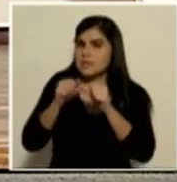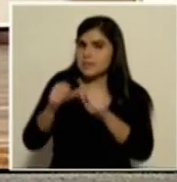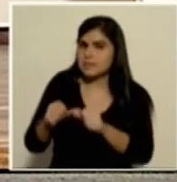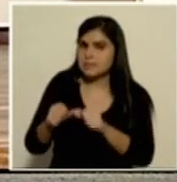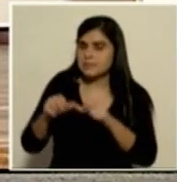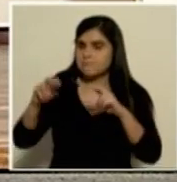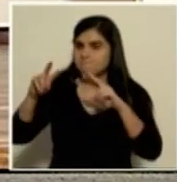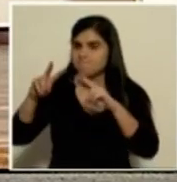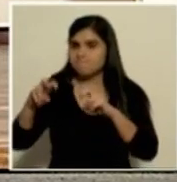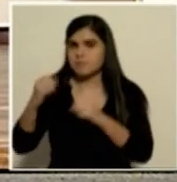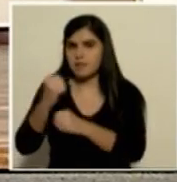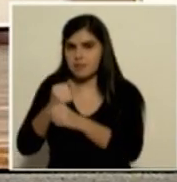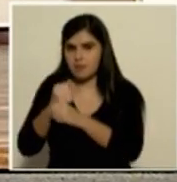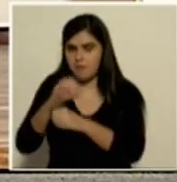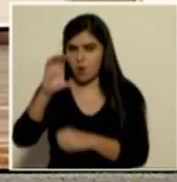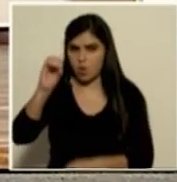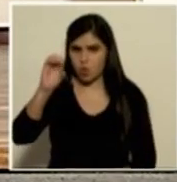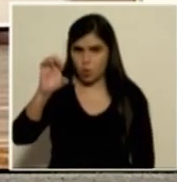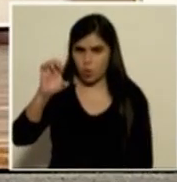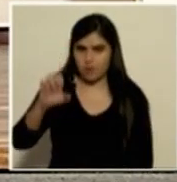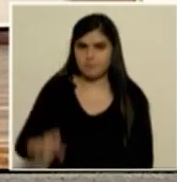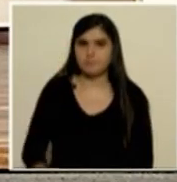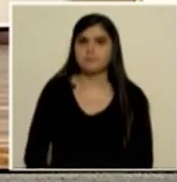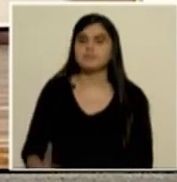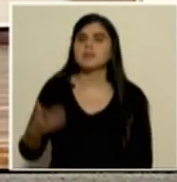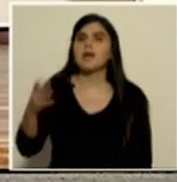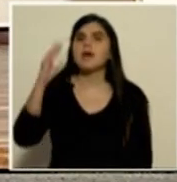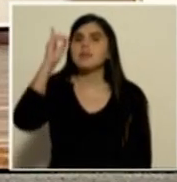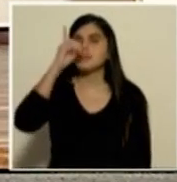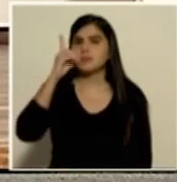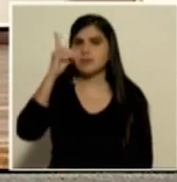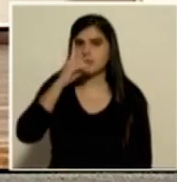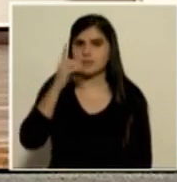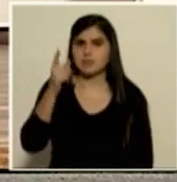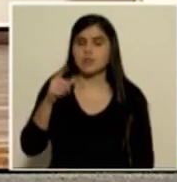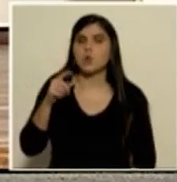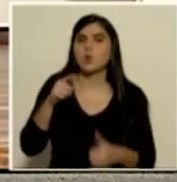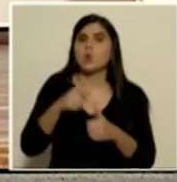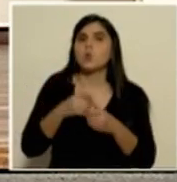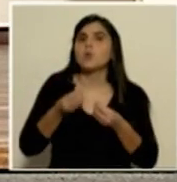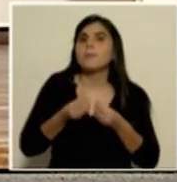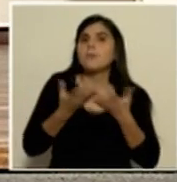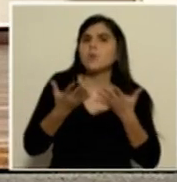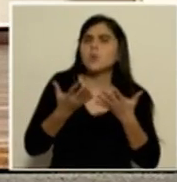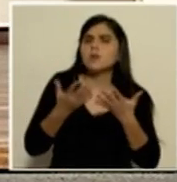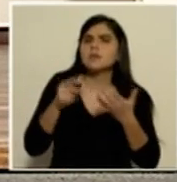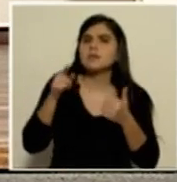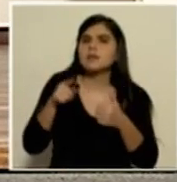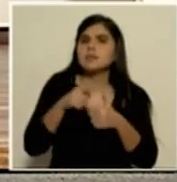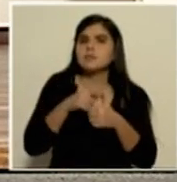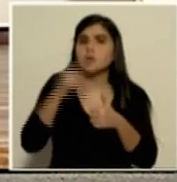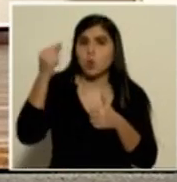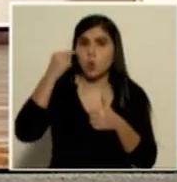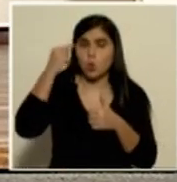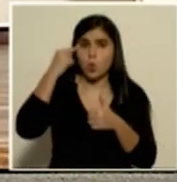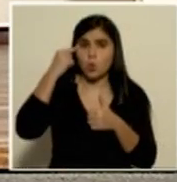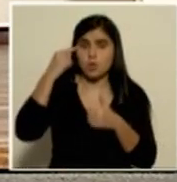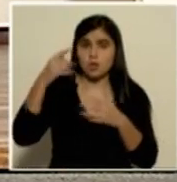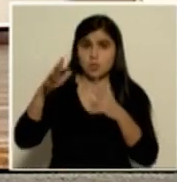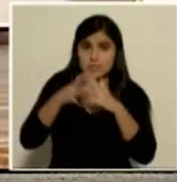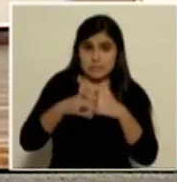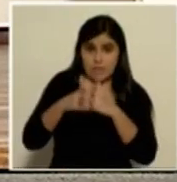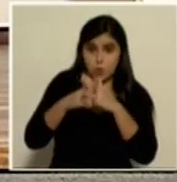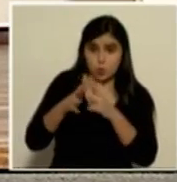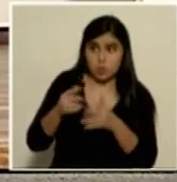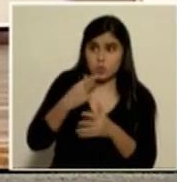El acontecer herediano para don Daniel Salas. Una publicación del gobierno de los Estados Unidos dice textualmente: un